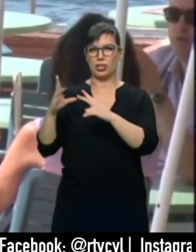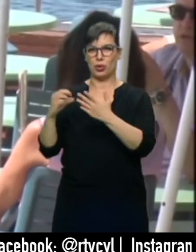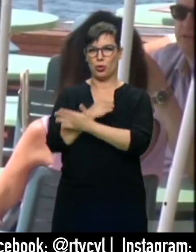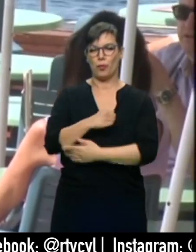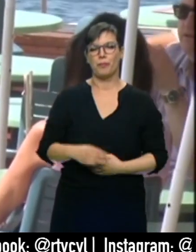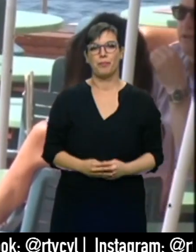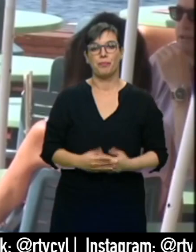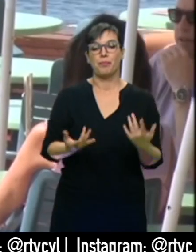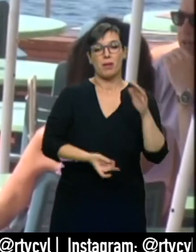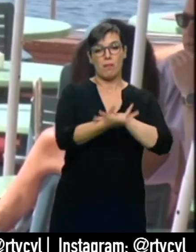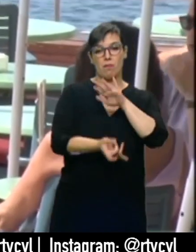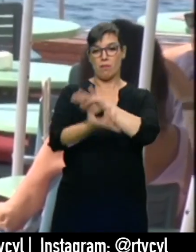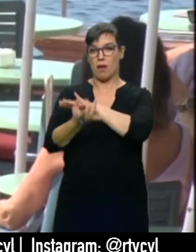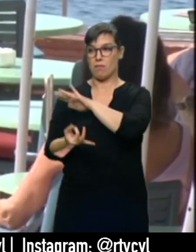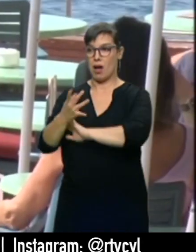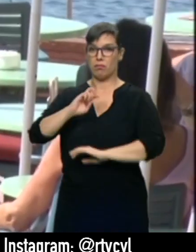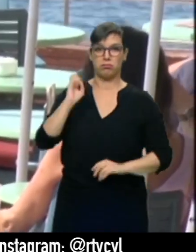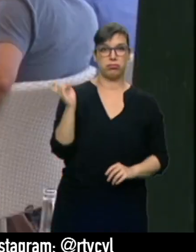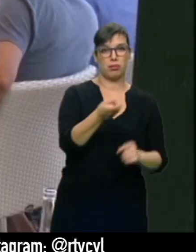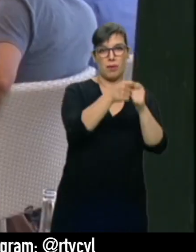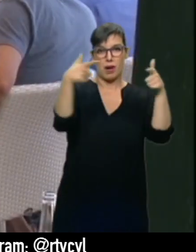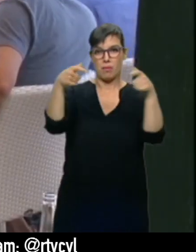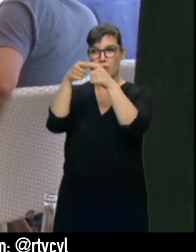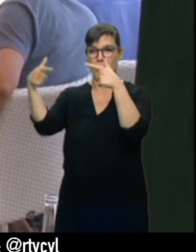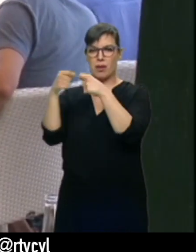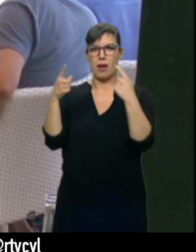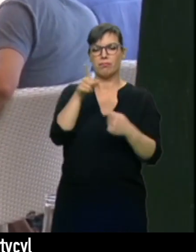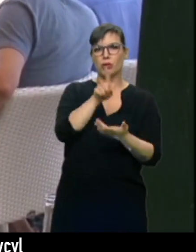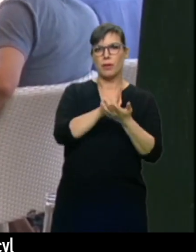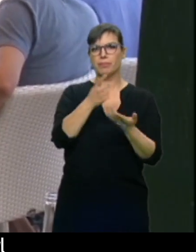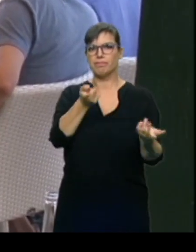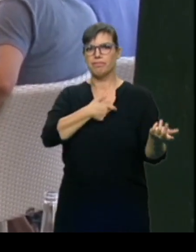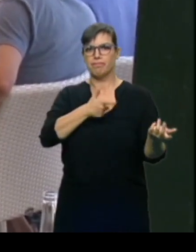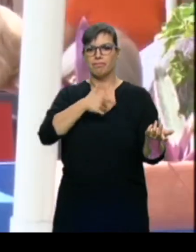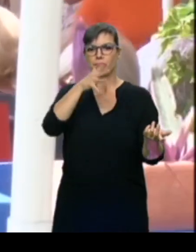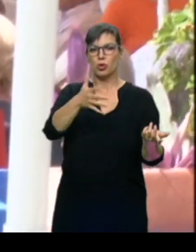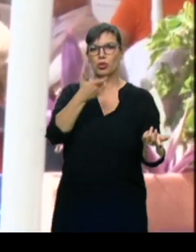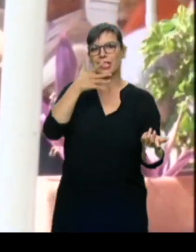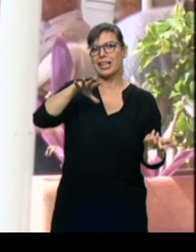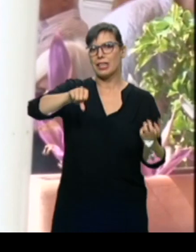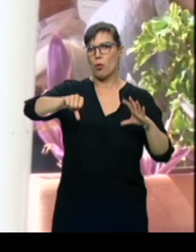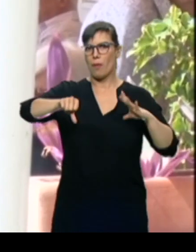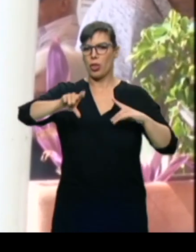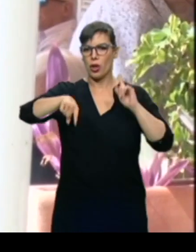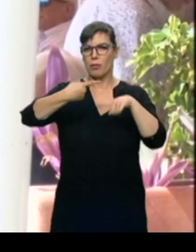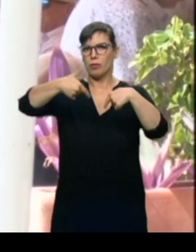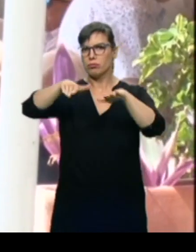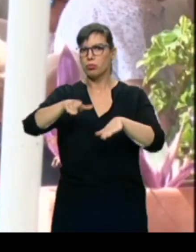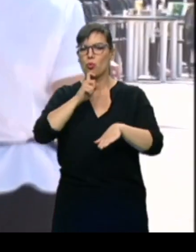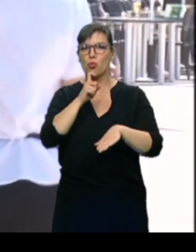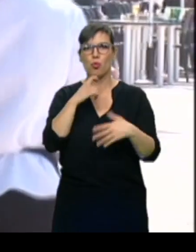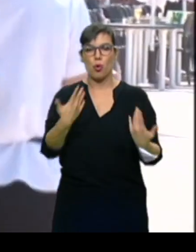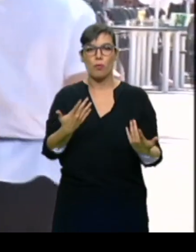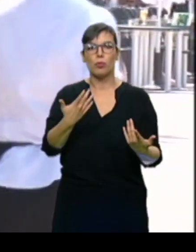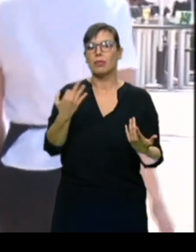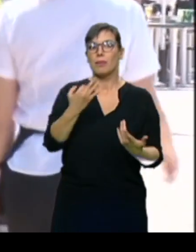La aparición de brotes de coronavirus vuelve a resurgir el fantasma de las cancelaciones y la pérdida de reservas para los establecimientos y los clientes. ¿Qué pasa si el de